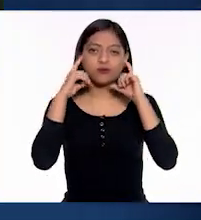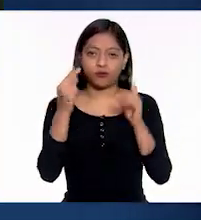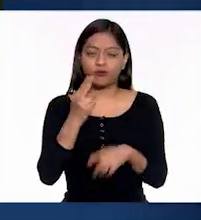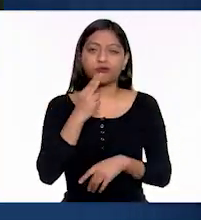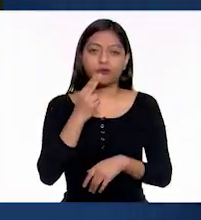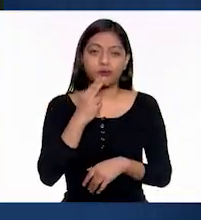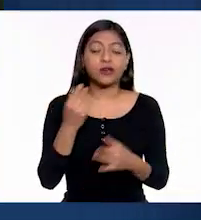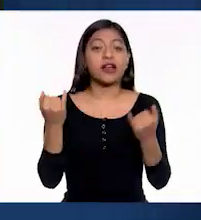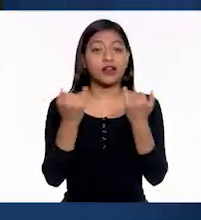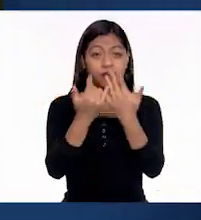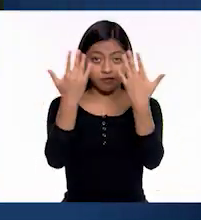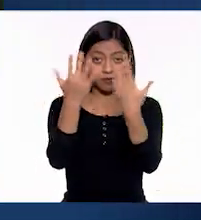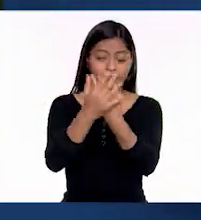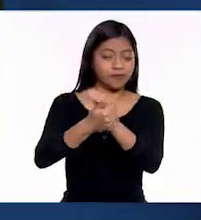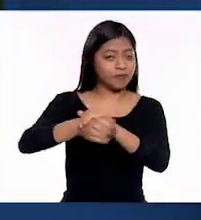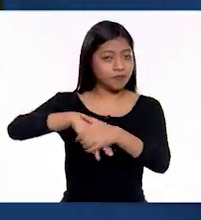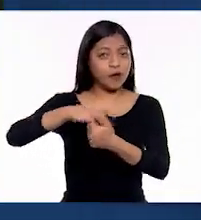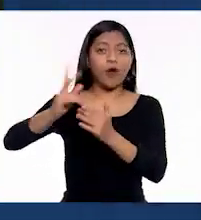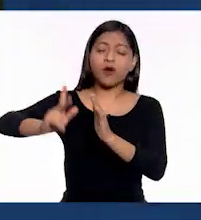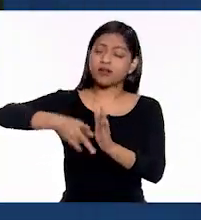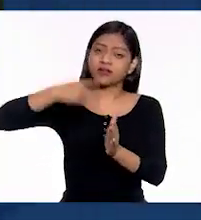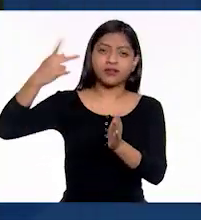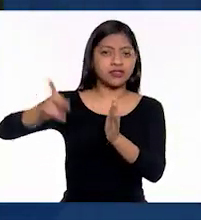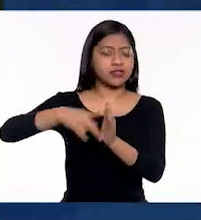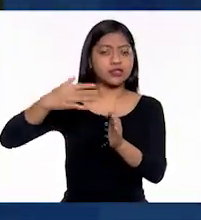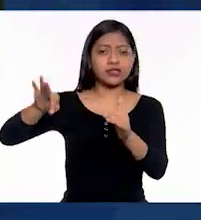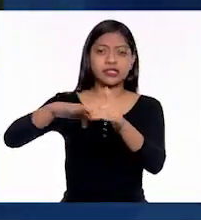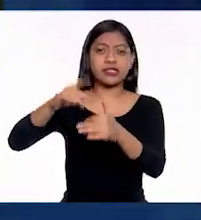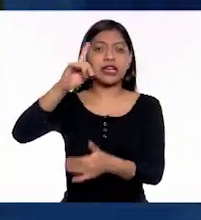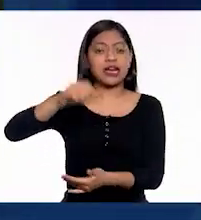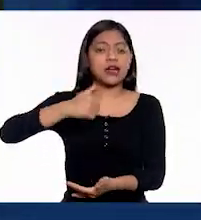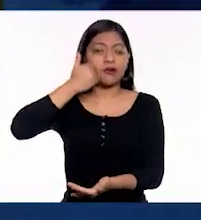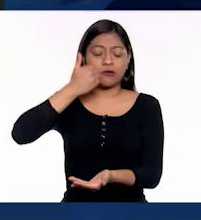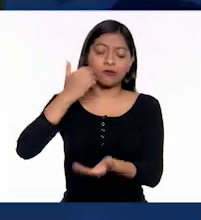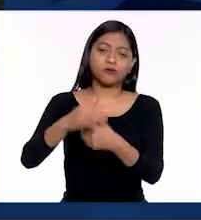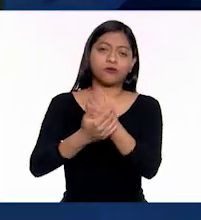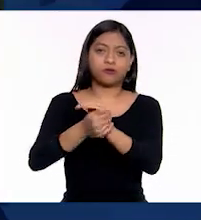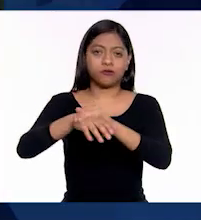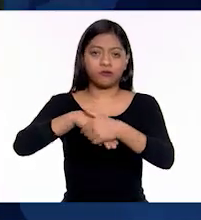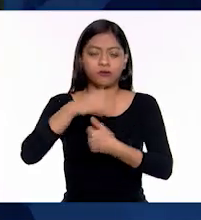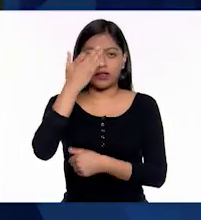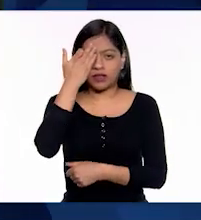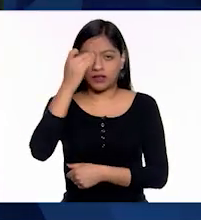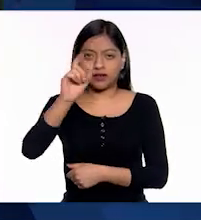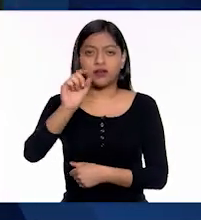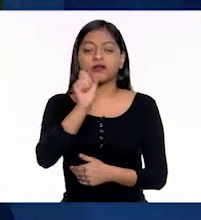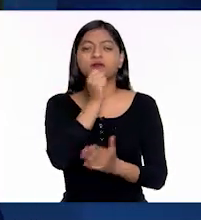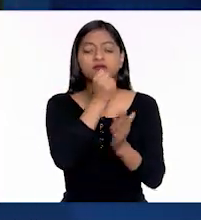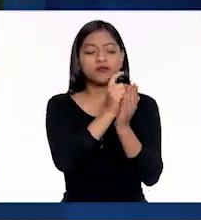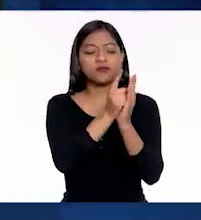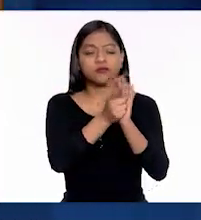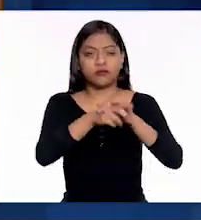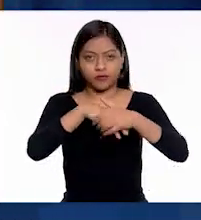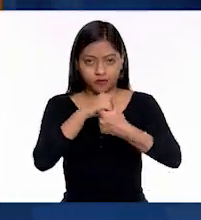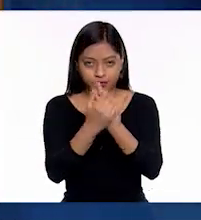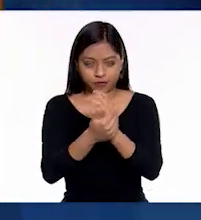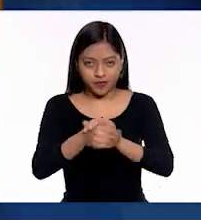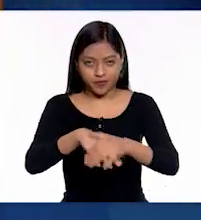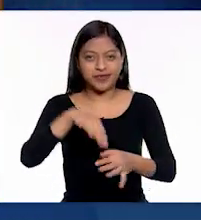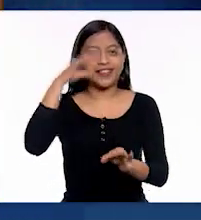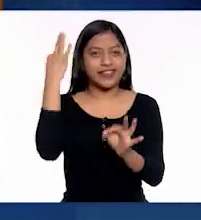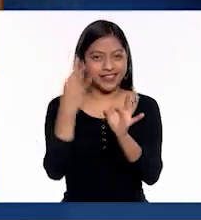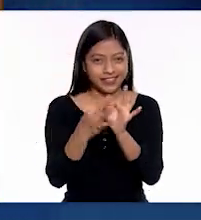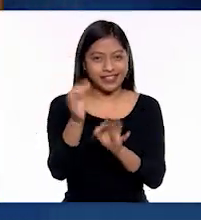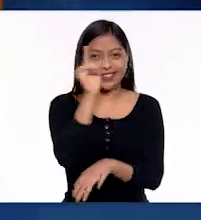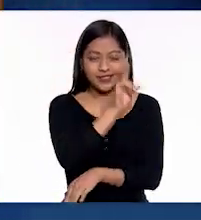cubrebocas. Lava tus manos frecuentemente con agua y con jabón, por lo menos durante 20 segundos. Ahora